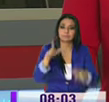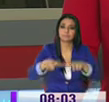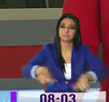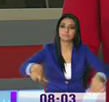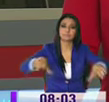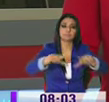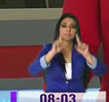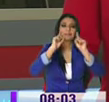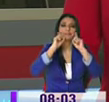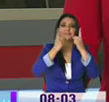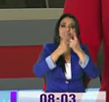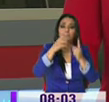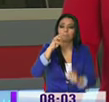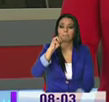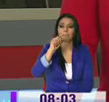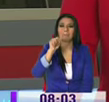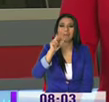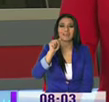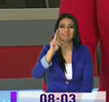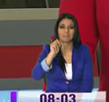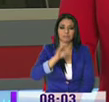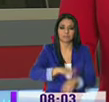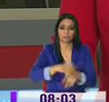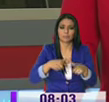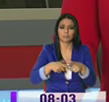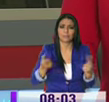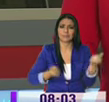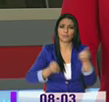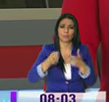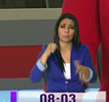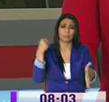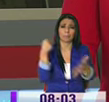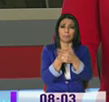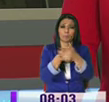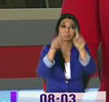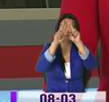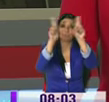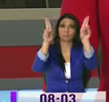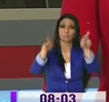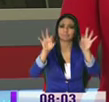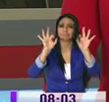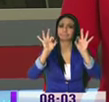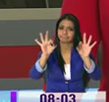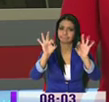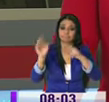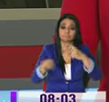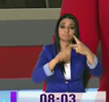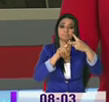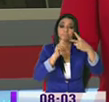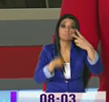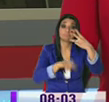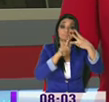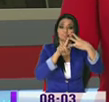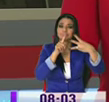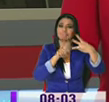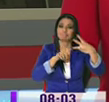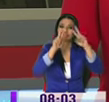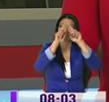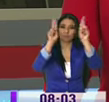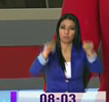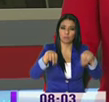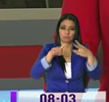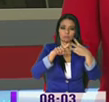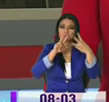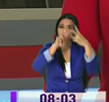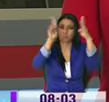martín de porras que fue afectado por el choque de un vehículo pesado contra el paso elevado mientras los otros dos cruces afectados por accidentes